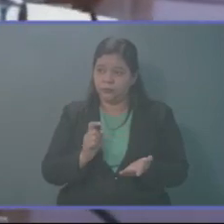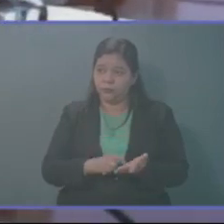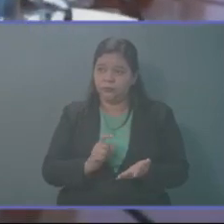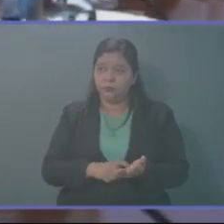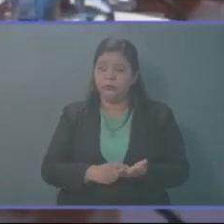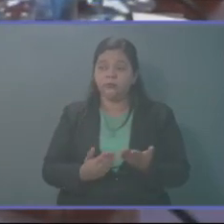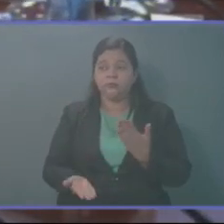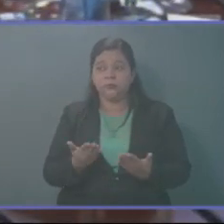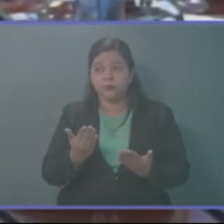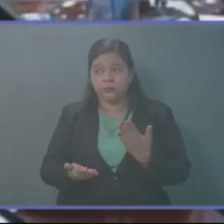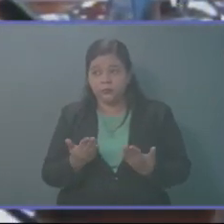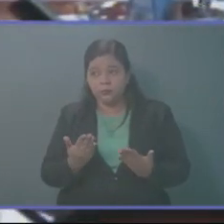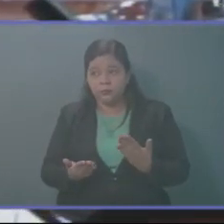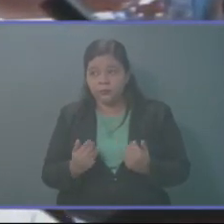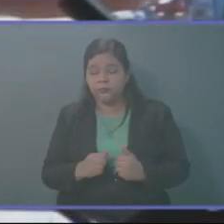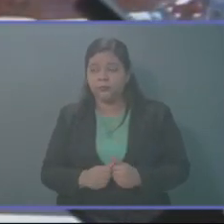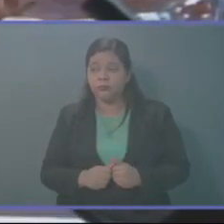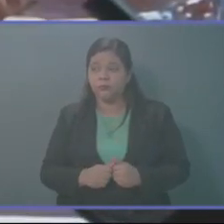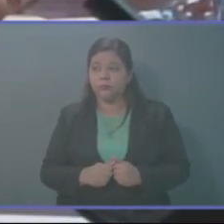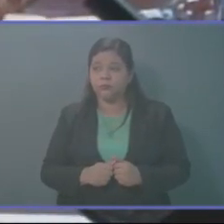emergencia